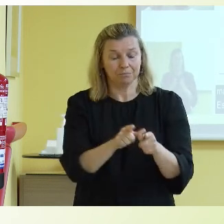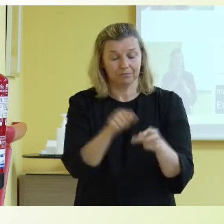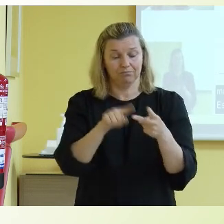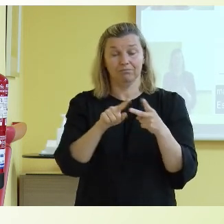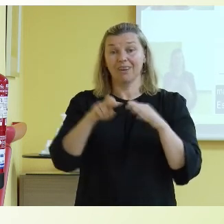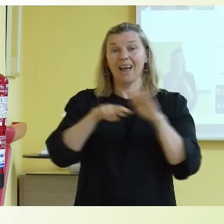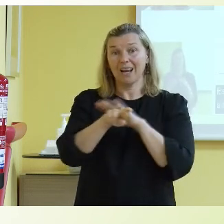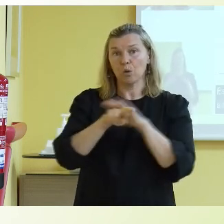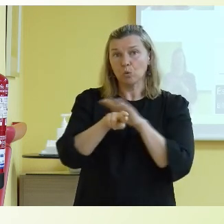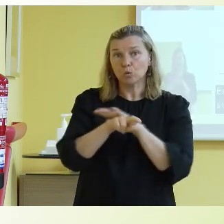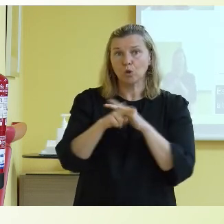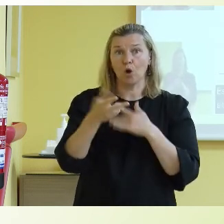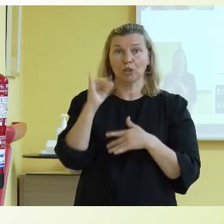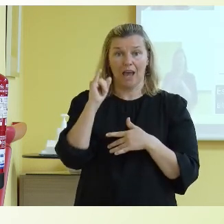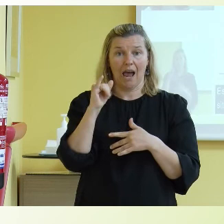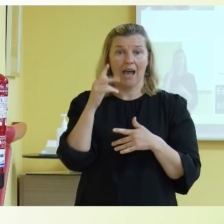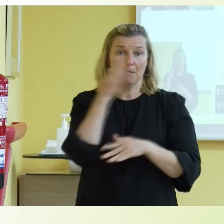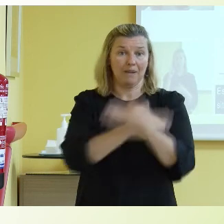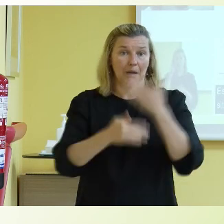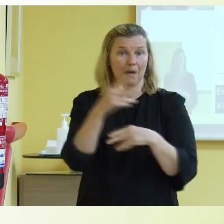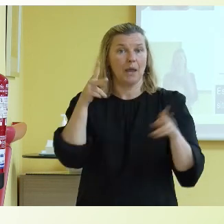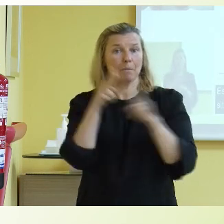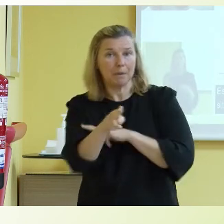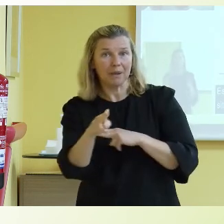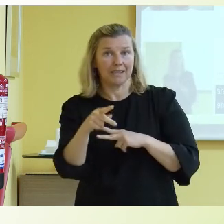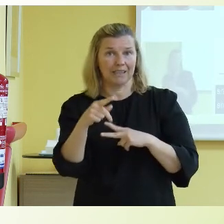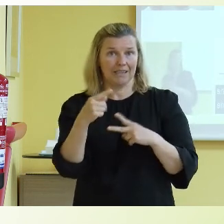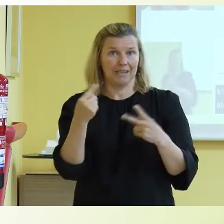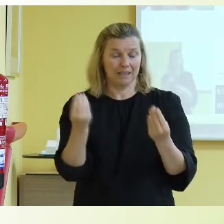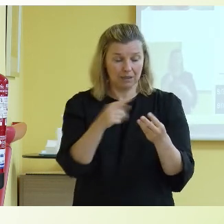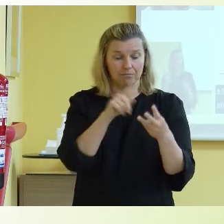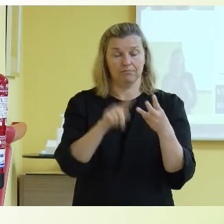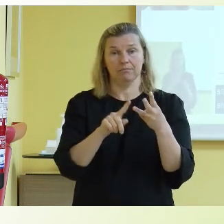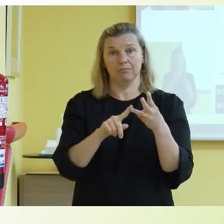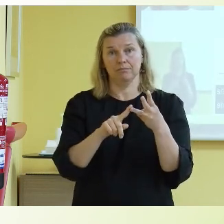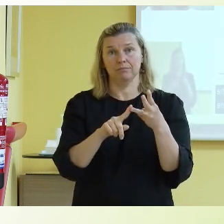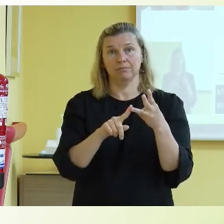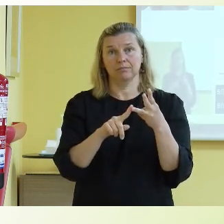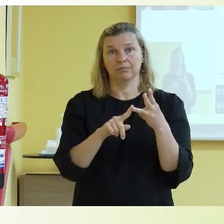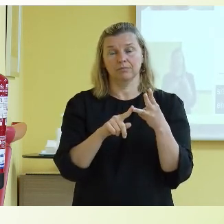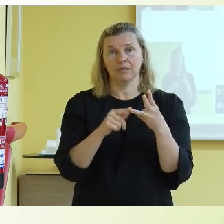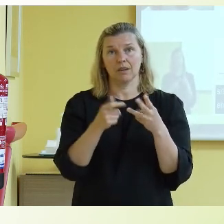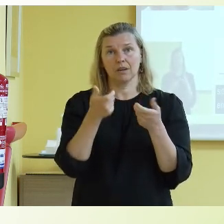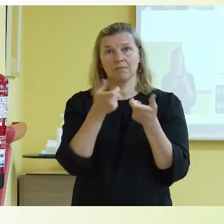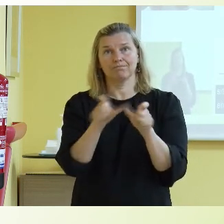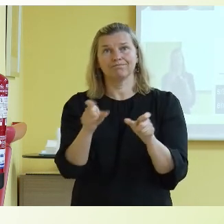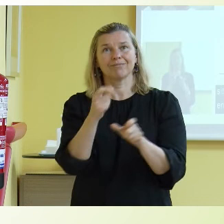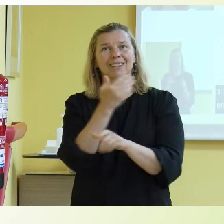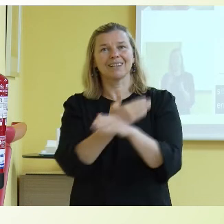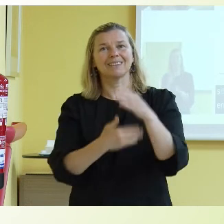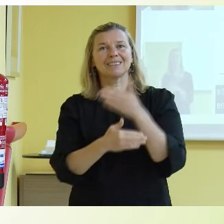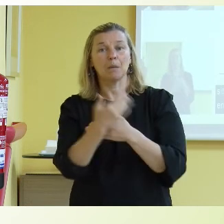disponibles para limitar y prevenir la discapacidad y un apartado de vivir con la discapacidad que abarca